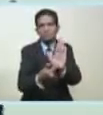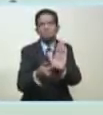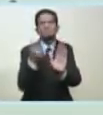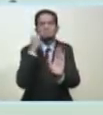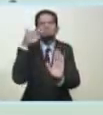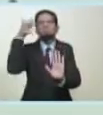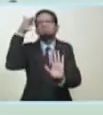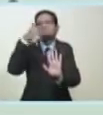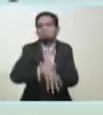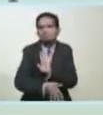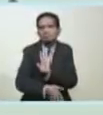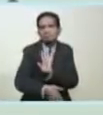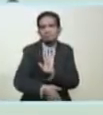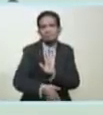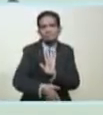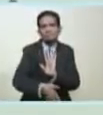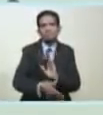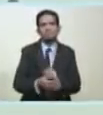sucedió